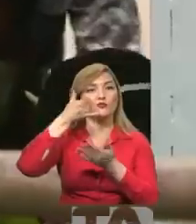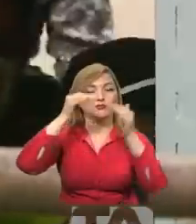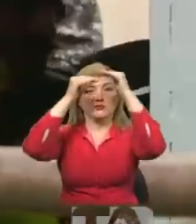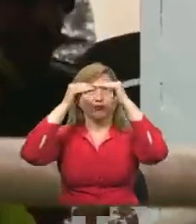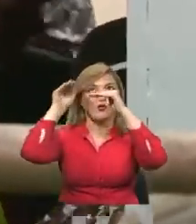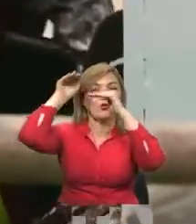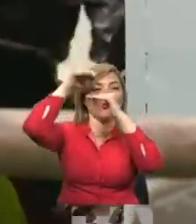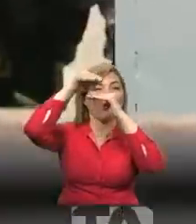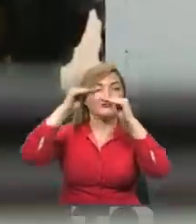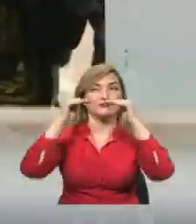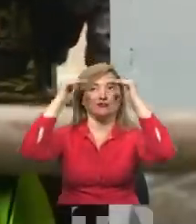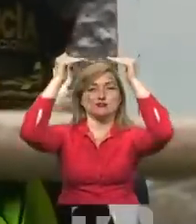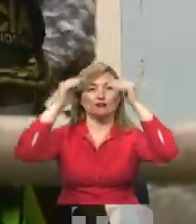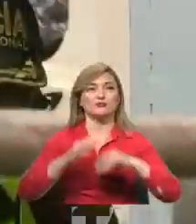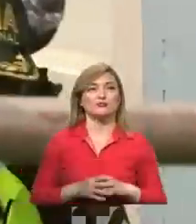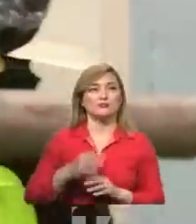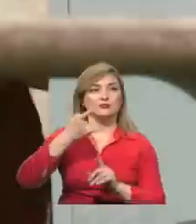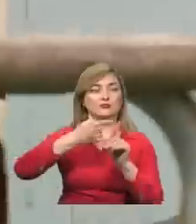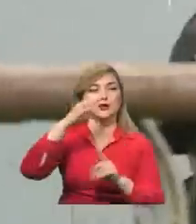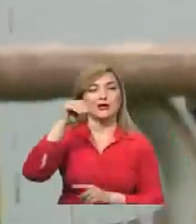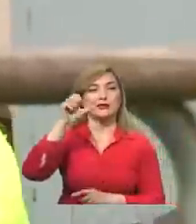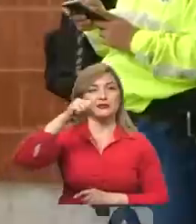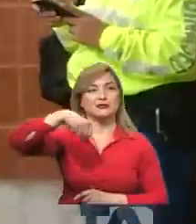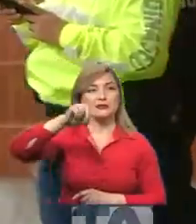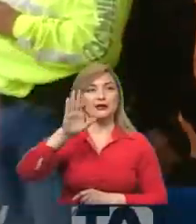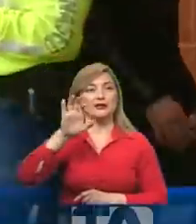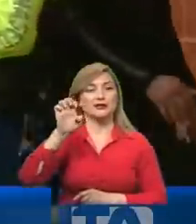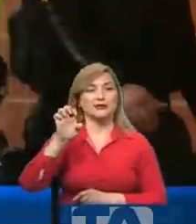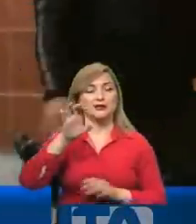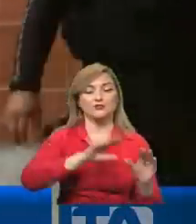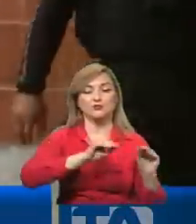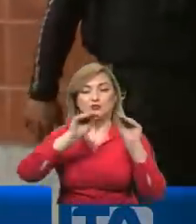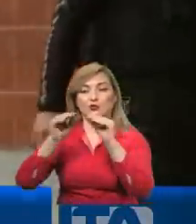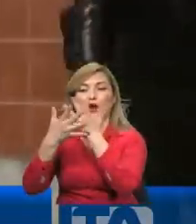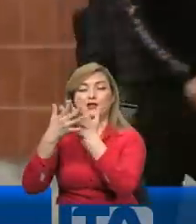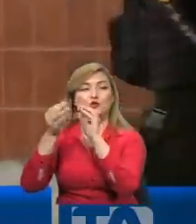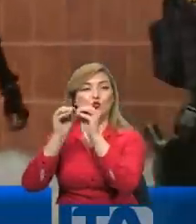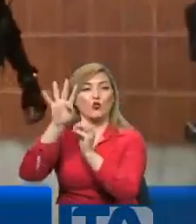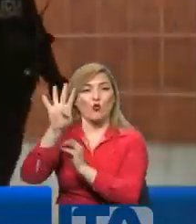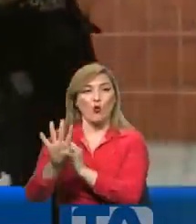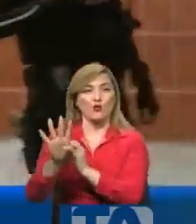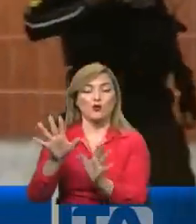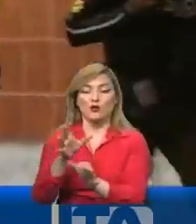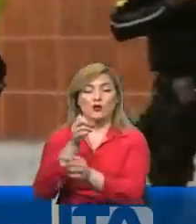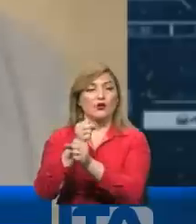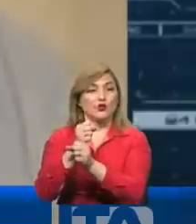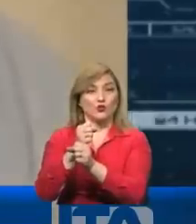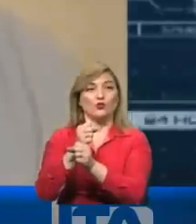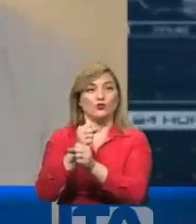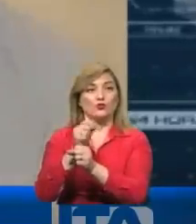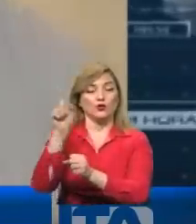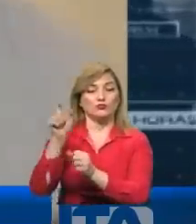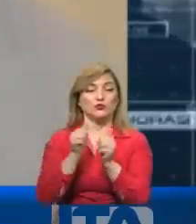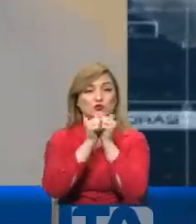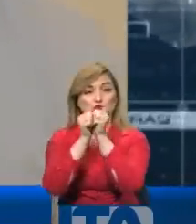tumbado. El procesado Casquete fue derivado a la cárcel 4 de Quito con el fin de resguardar su seguridad integral. Él está junto a